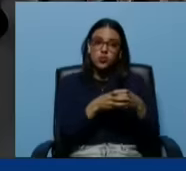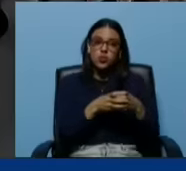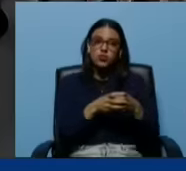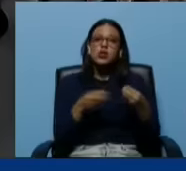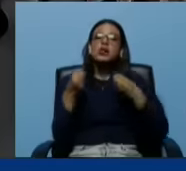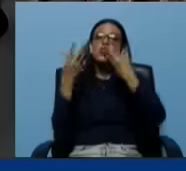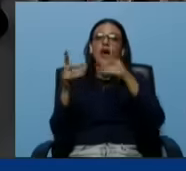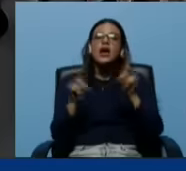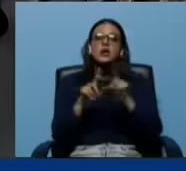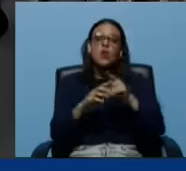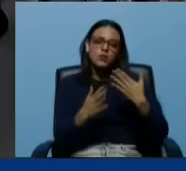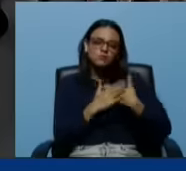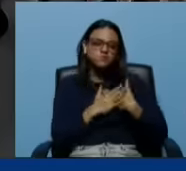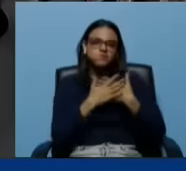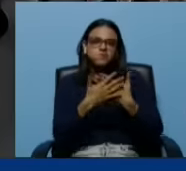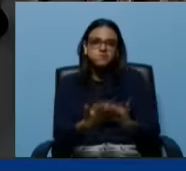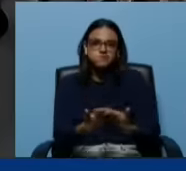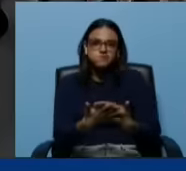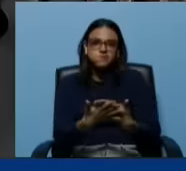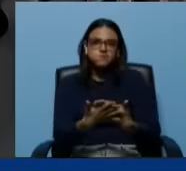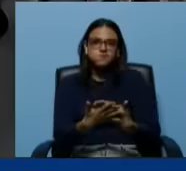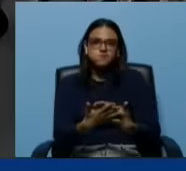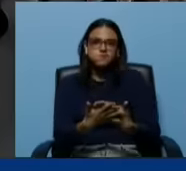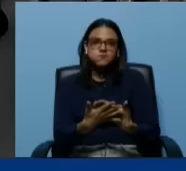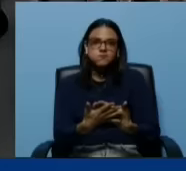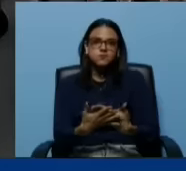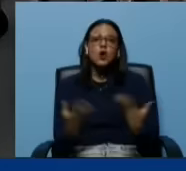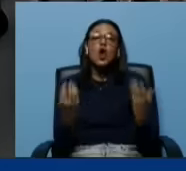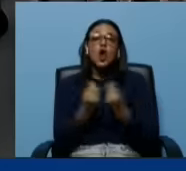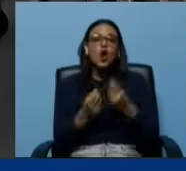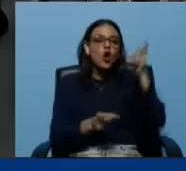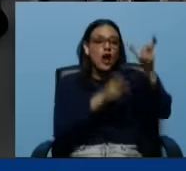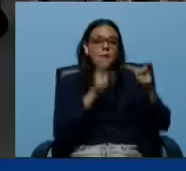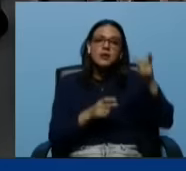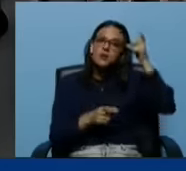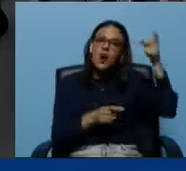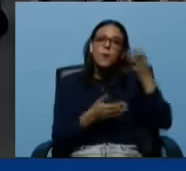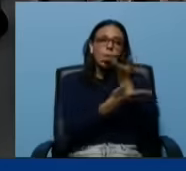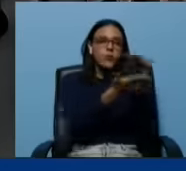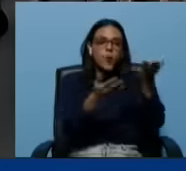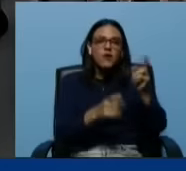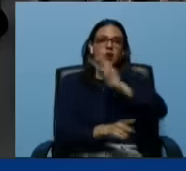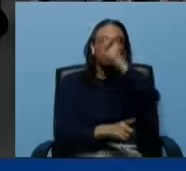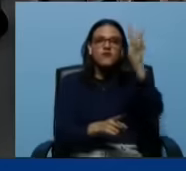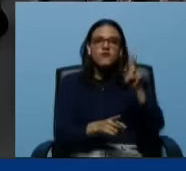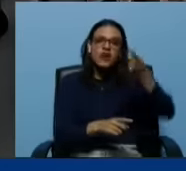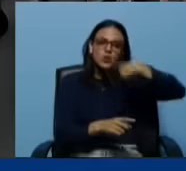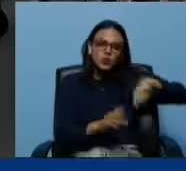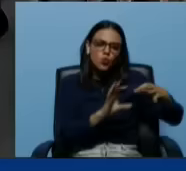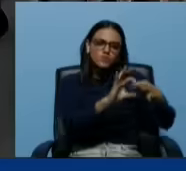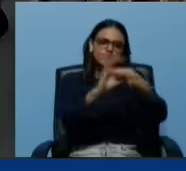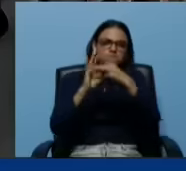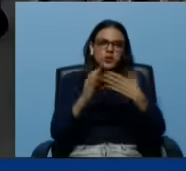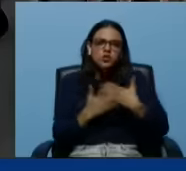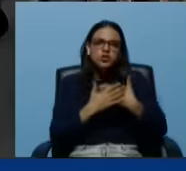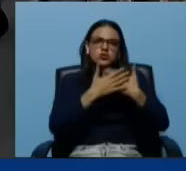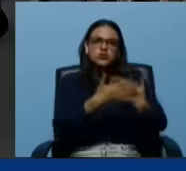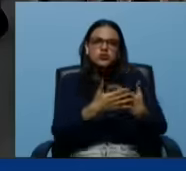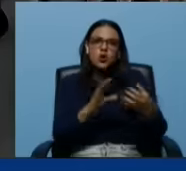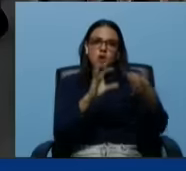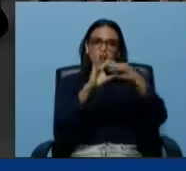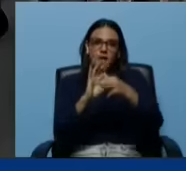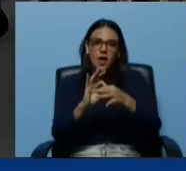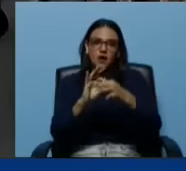se mantiene solidario con la República Bolivariana de Venezuela y el presidente